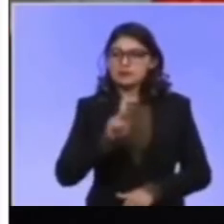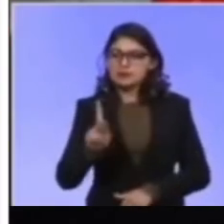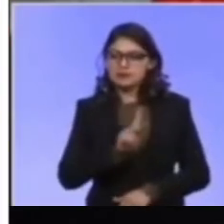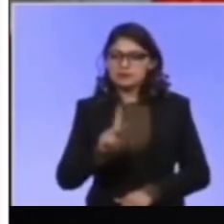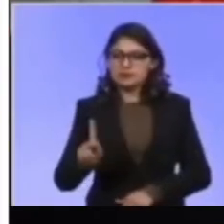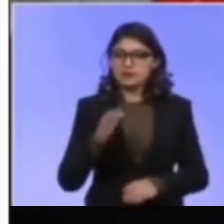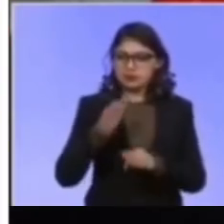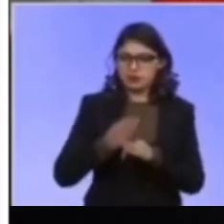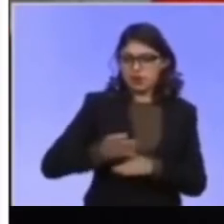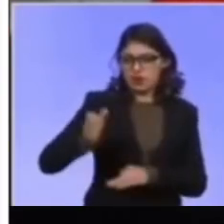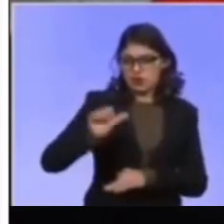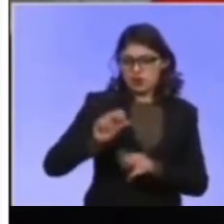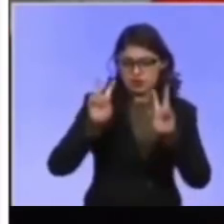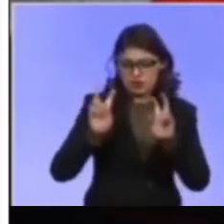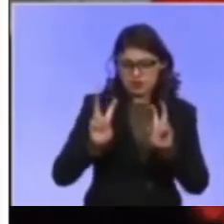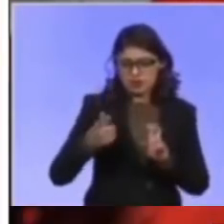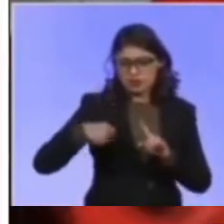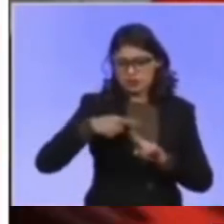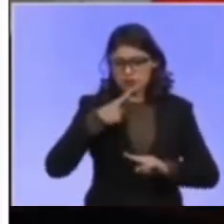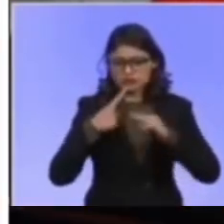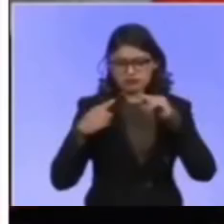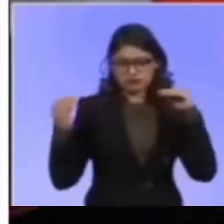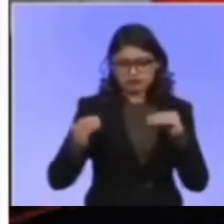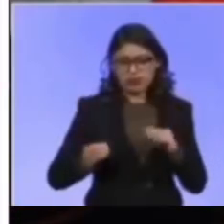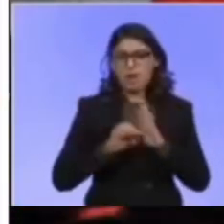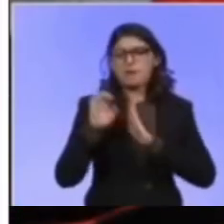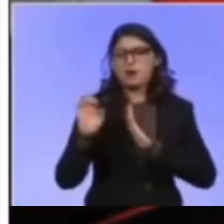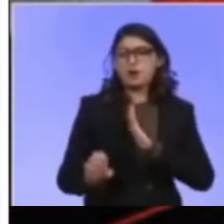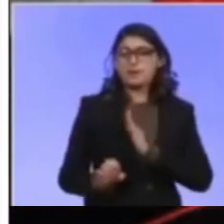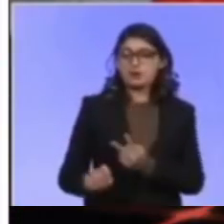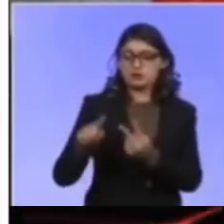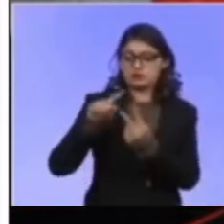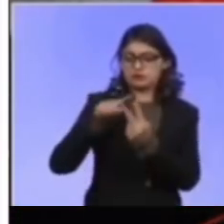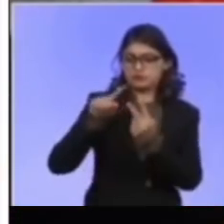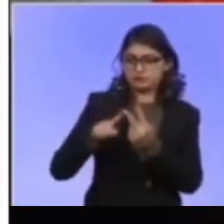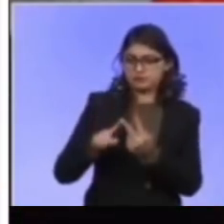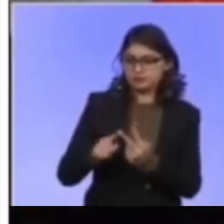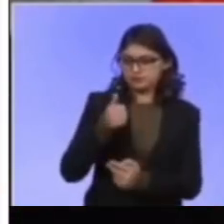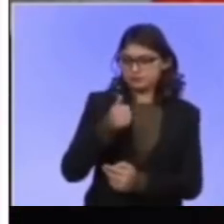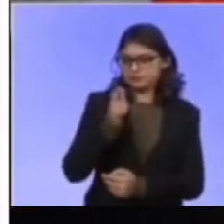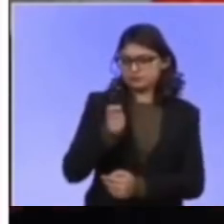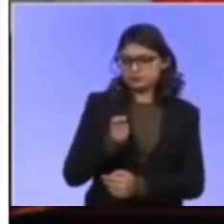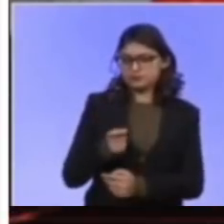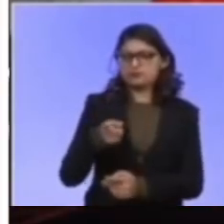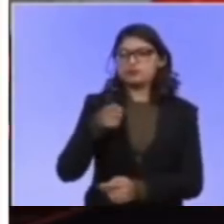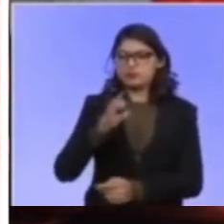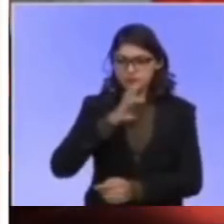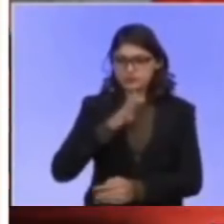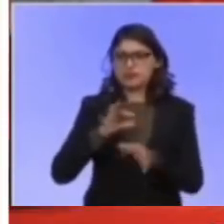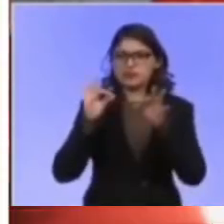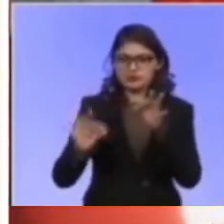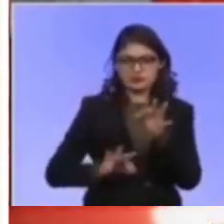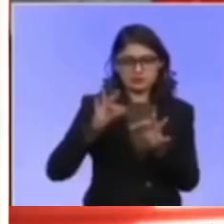amigas hicieron su resolución a su gusto dieron madruguete